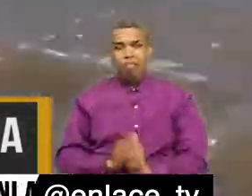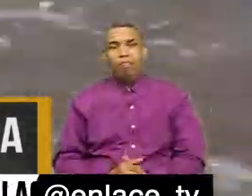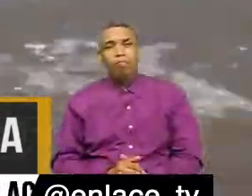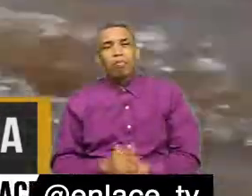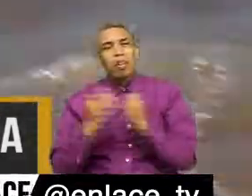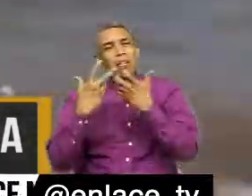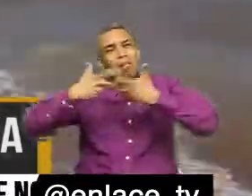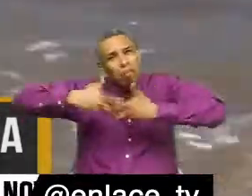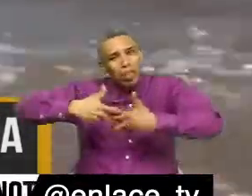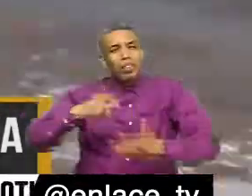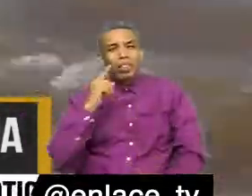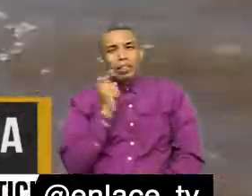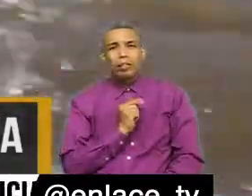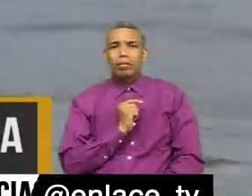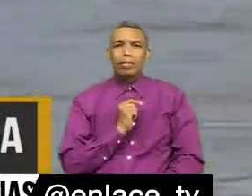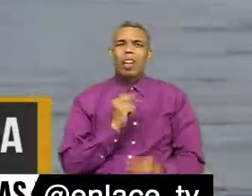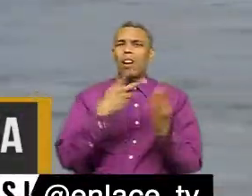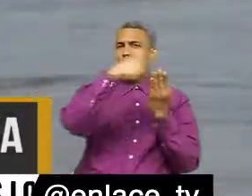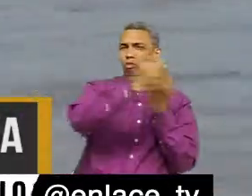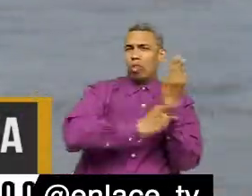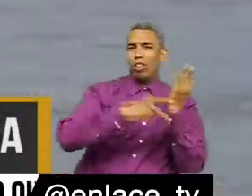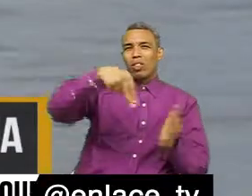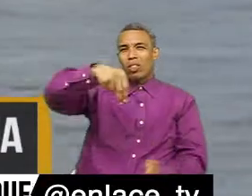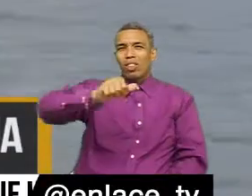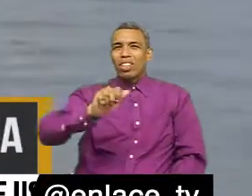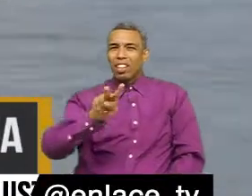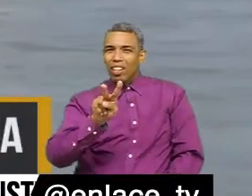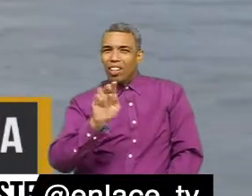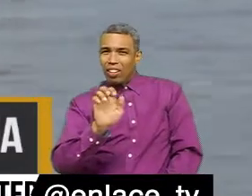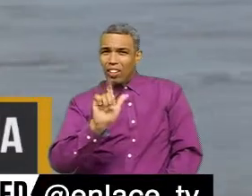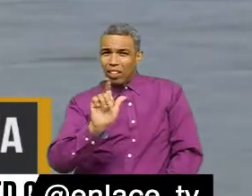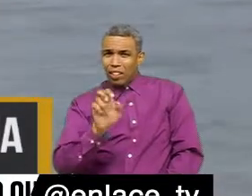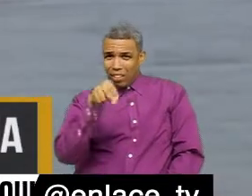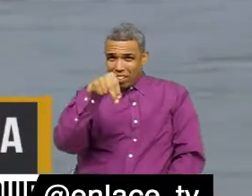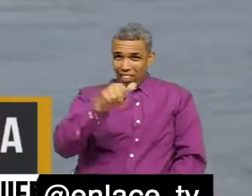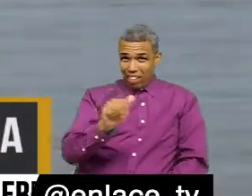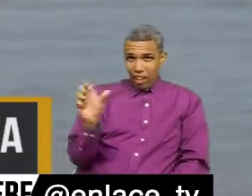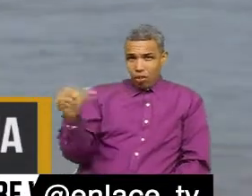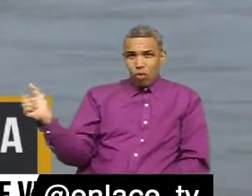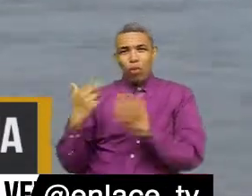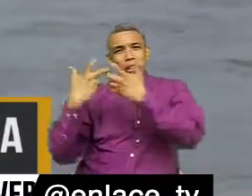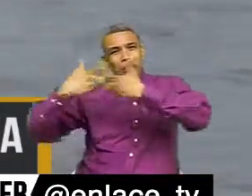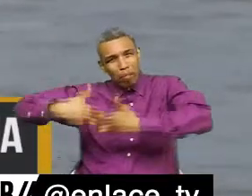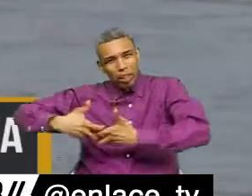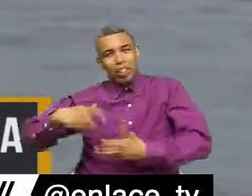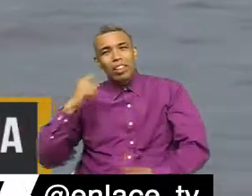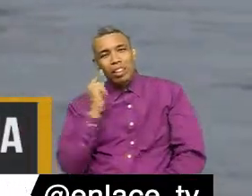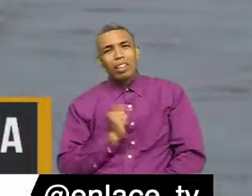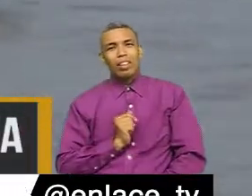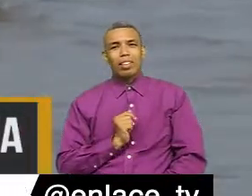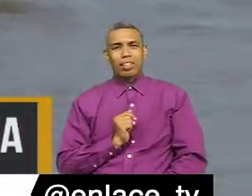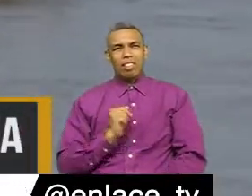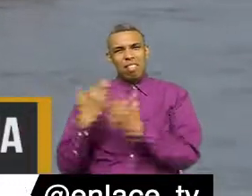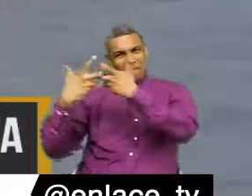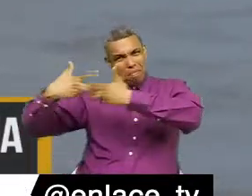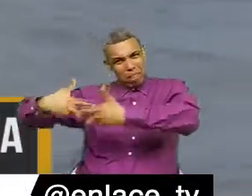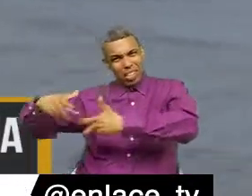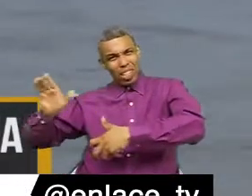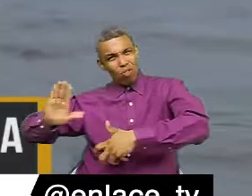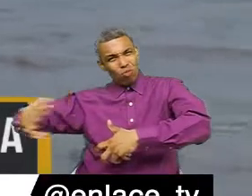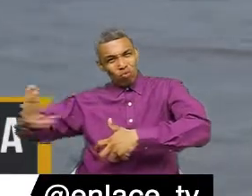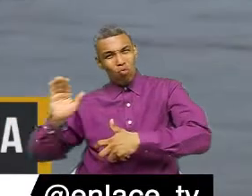país, el de la recuperación de la navegabilidad del río Magdalena, no tiene indicios de irregularidades. El pronunciamiento del jefe del ente acusador se da